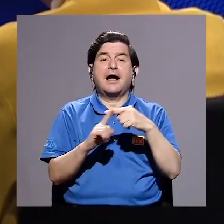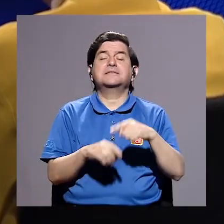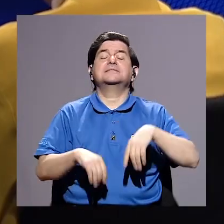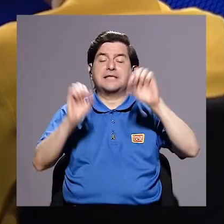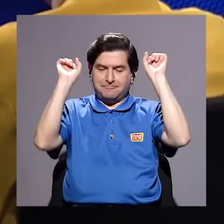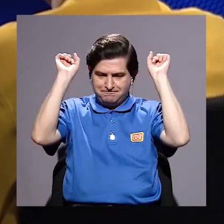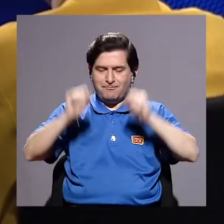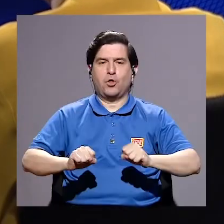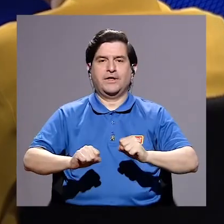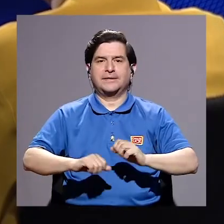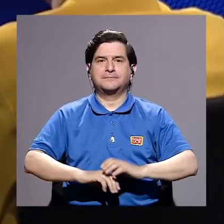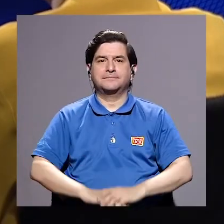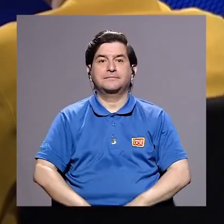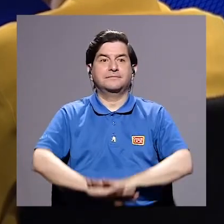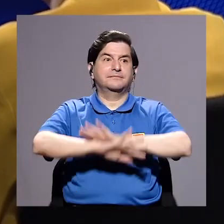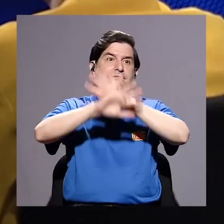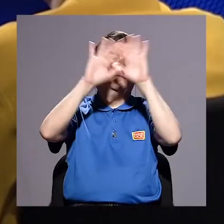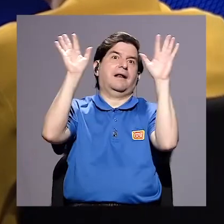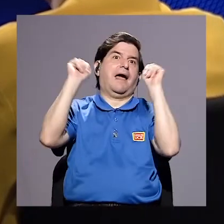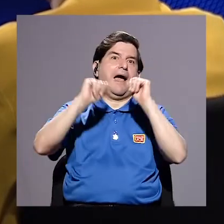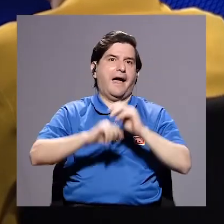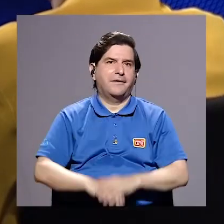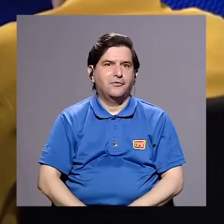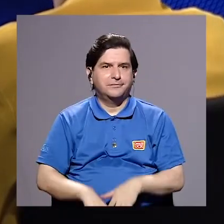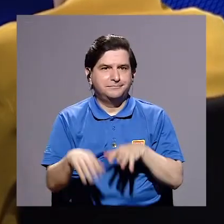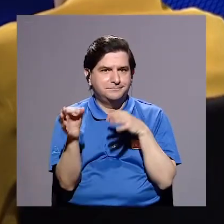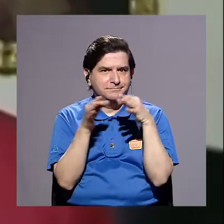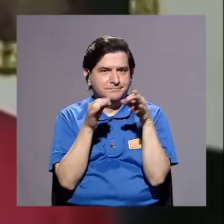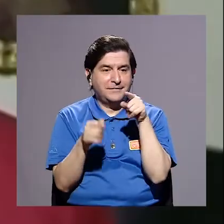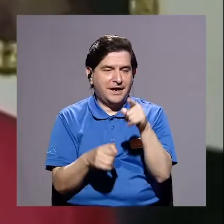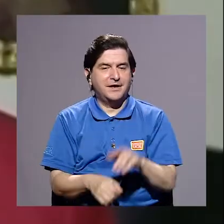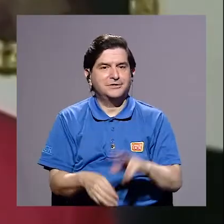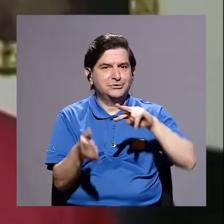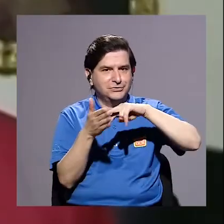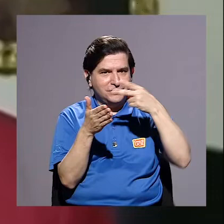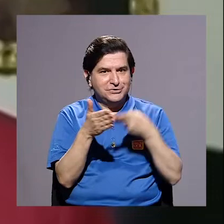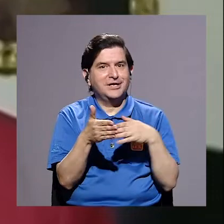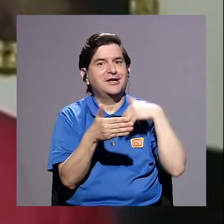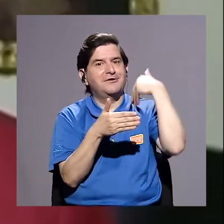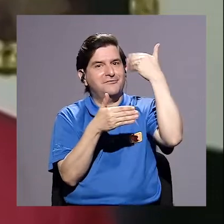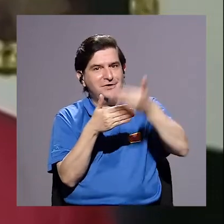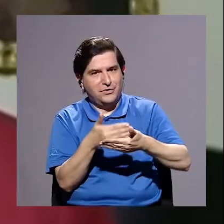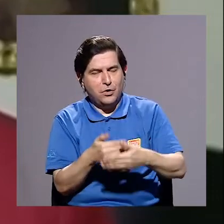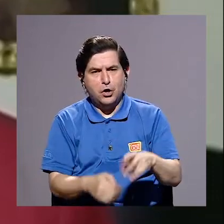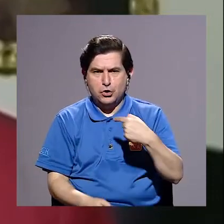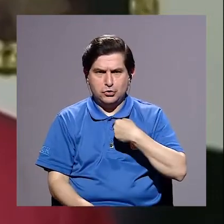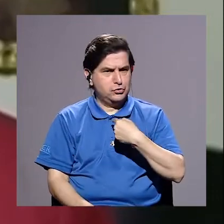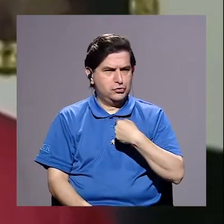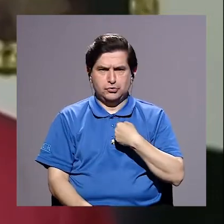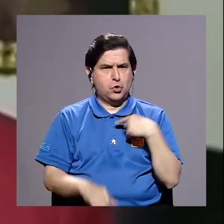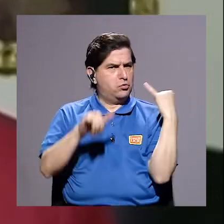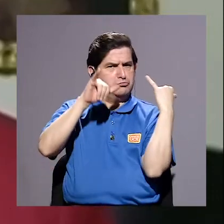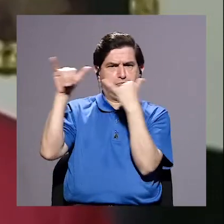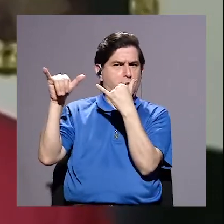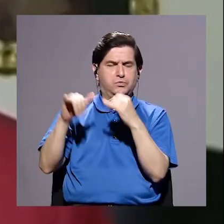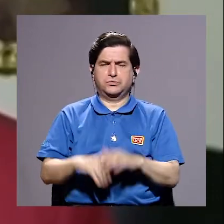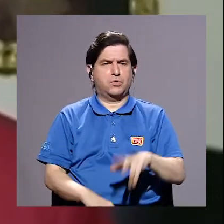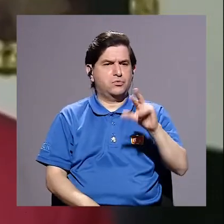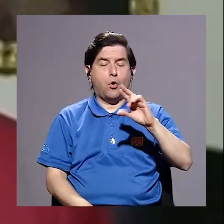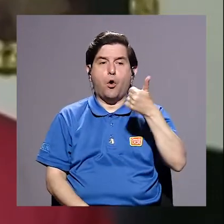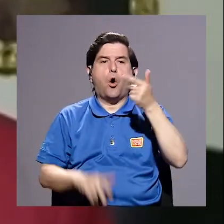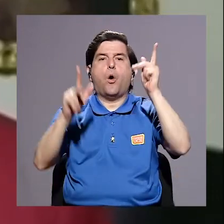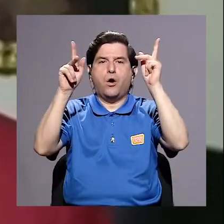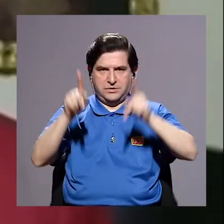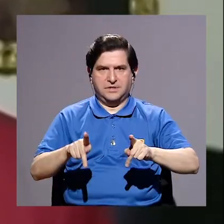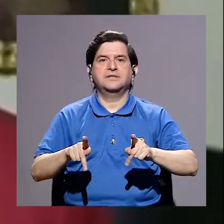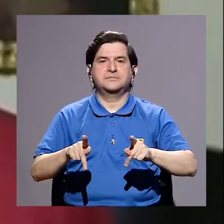hasta que lo logré. Claro, le cuento también que eso le valió después, no porque yo lo hubiera acusado, sino porque